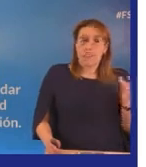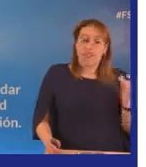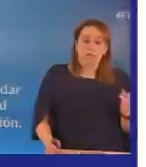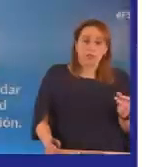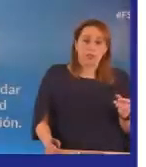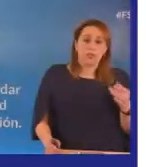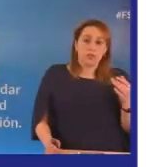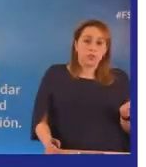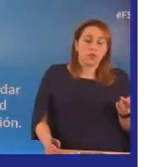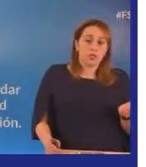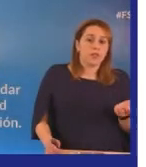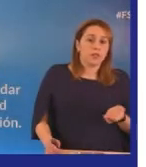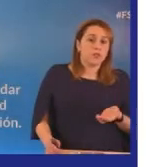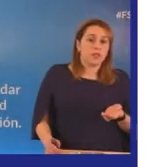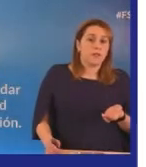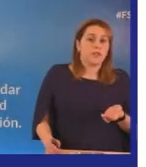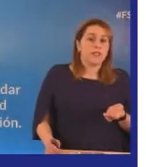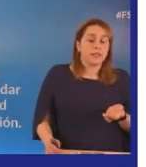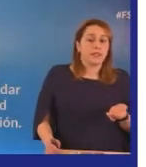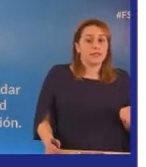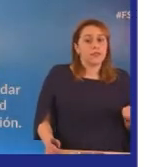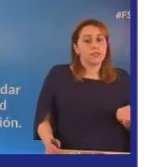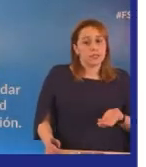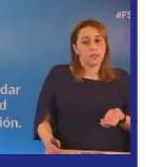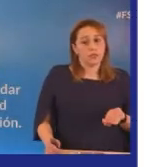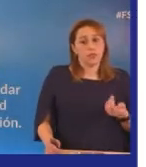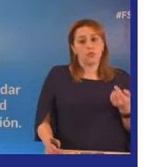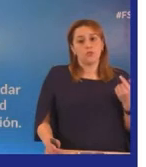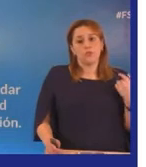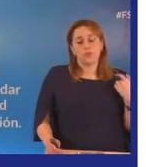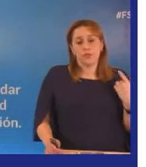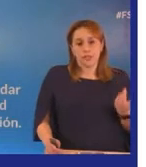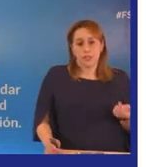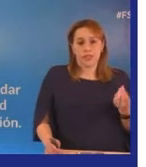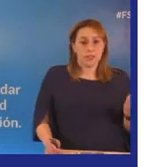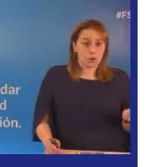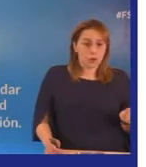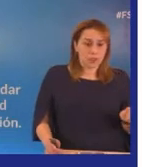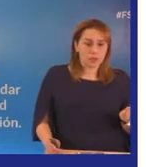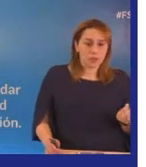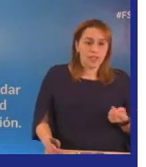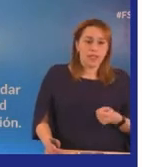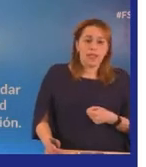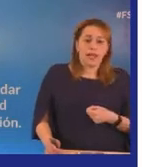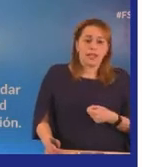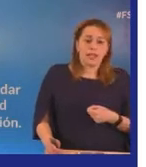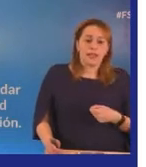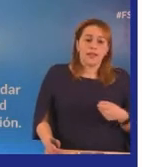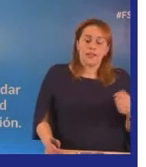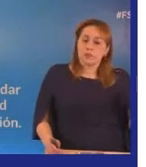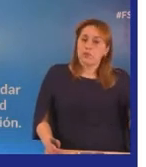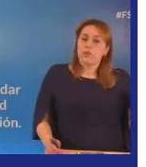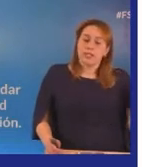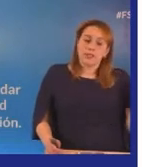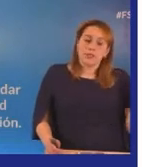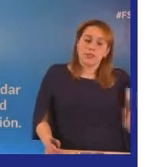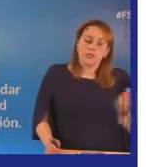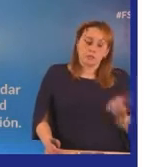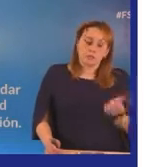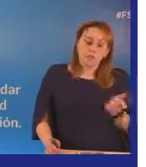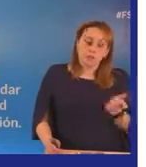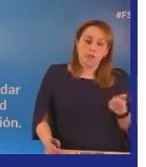hay que empezar a negociar con todos los hábitos que él ya tenga establecidos y con sus preferencias y hobbies. Hay que dejar que sus